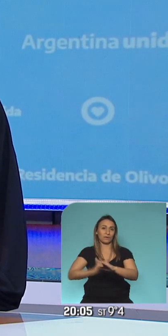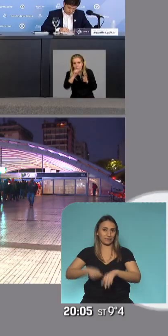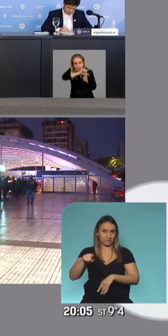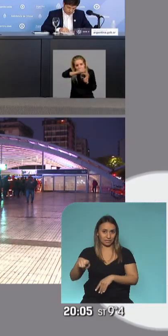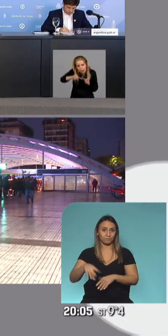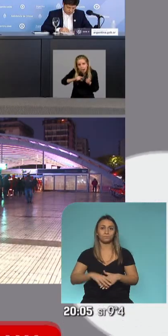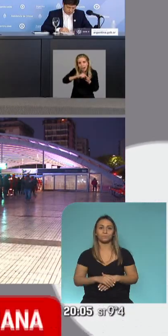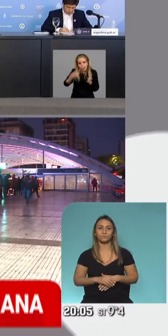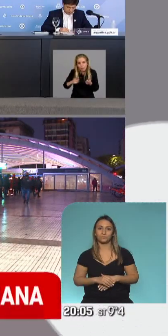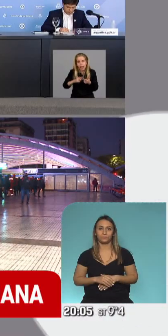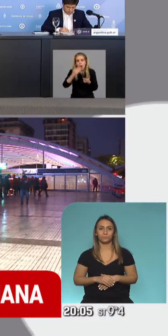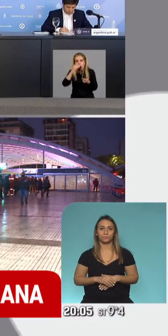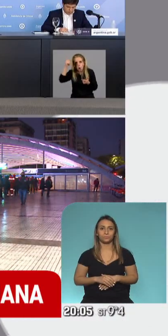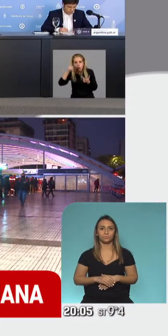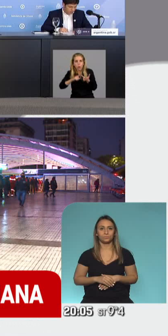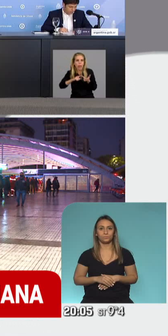Gastón.